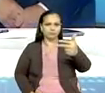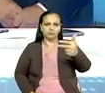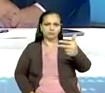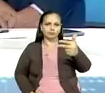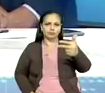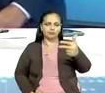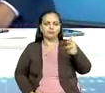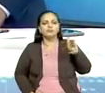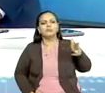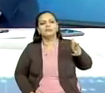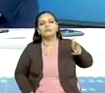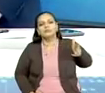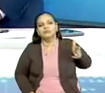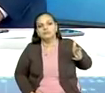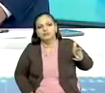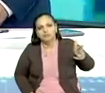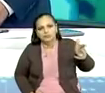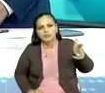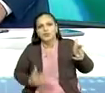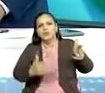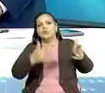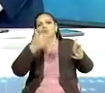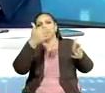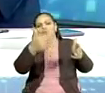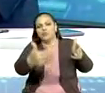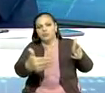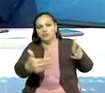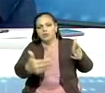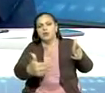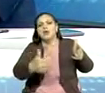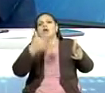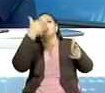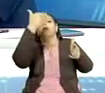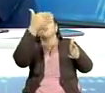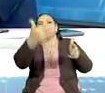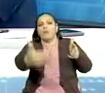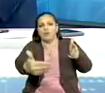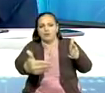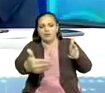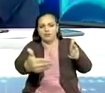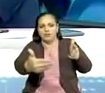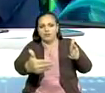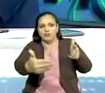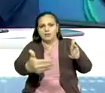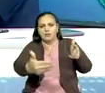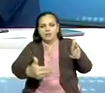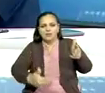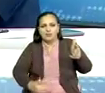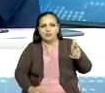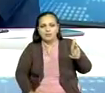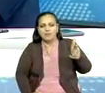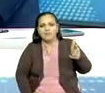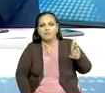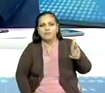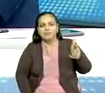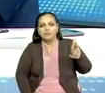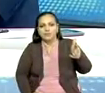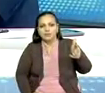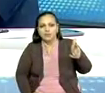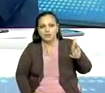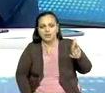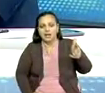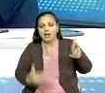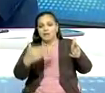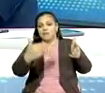la alternativa es coger Guayacanes, pasar Pérez Concha, continuar hasta